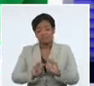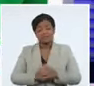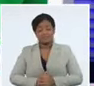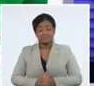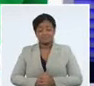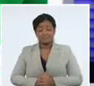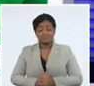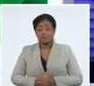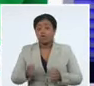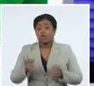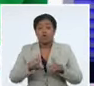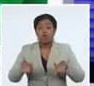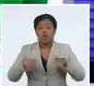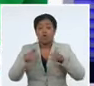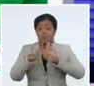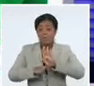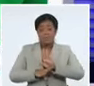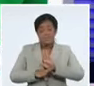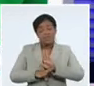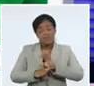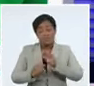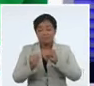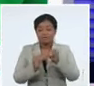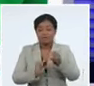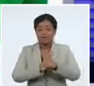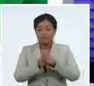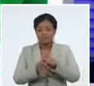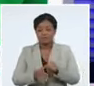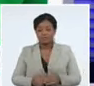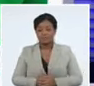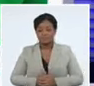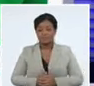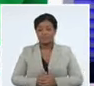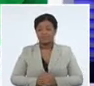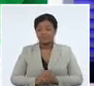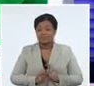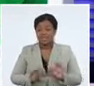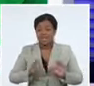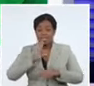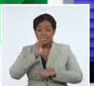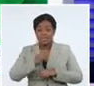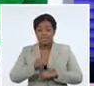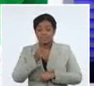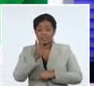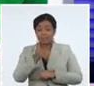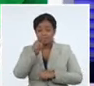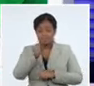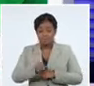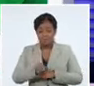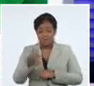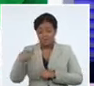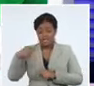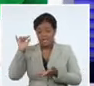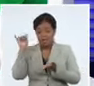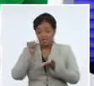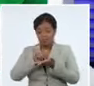no cumpla con las medidas que están establecidas. Como ya dije, 3 de los casos importados ayer